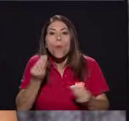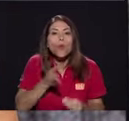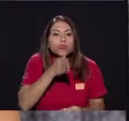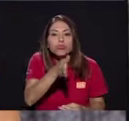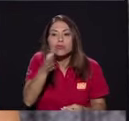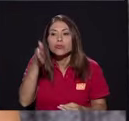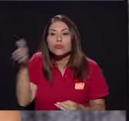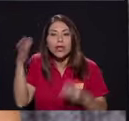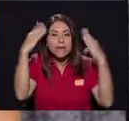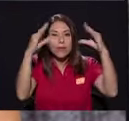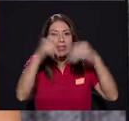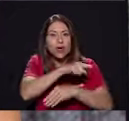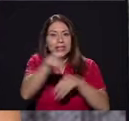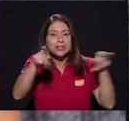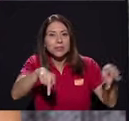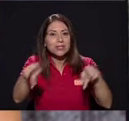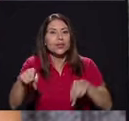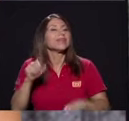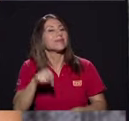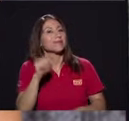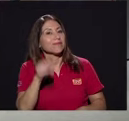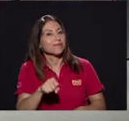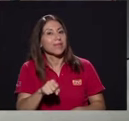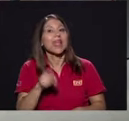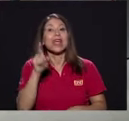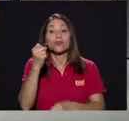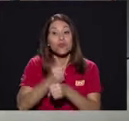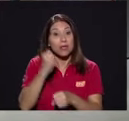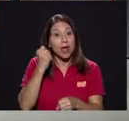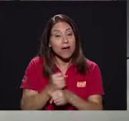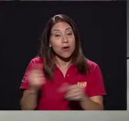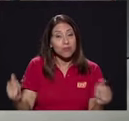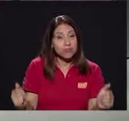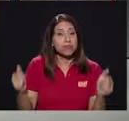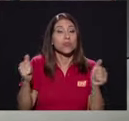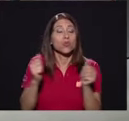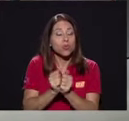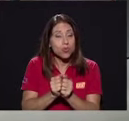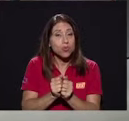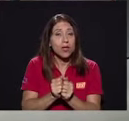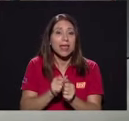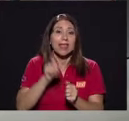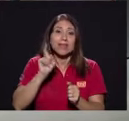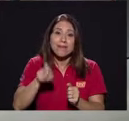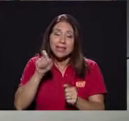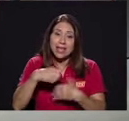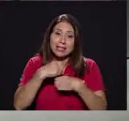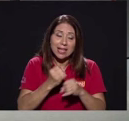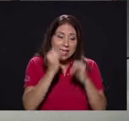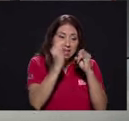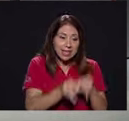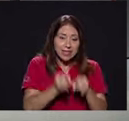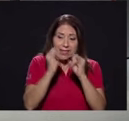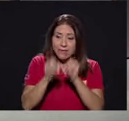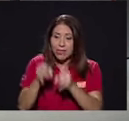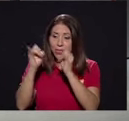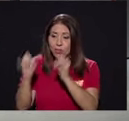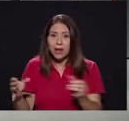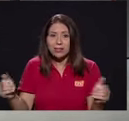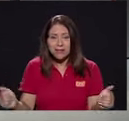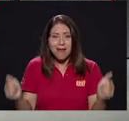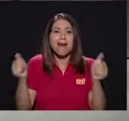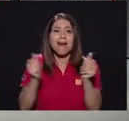Pues, tiene que ser multicanales. Absolutamente. Es un trabajo vis a vis, Claro. persona a persona. Son transacciones individuales la que genera